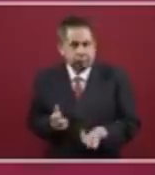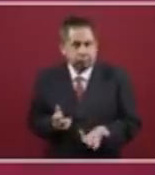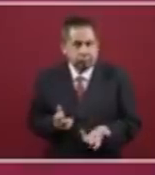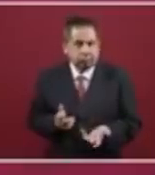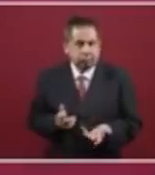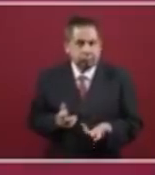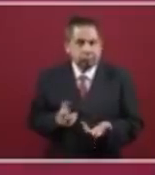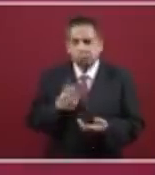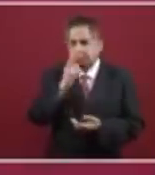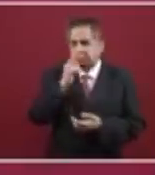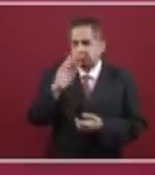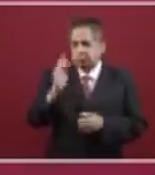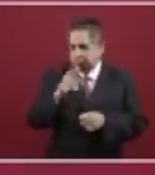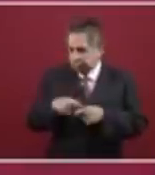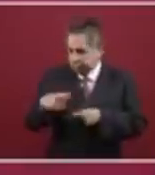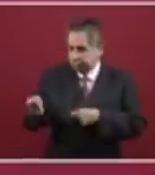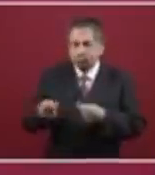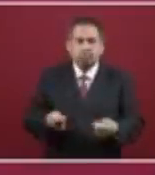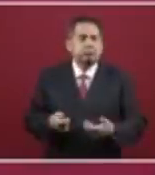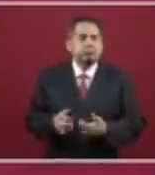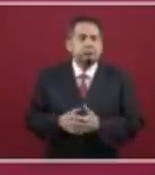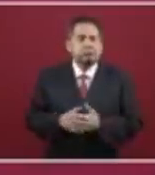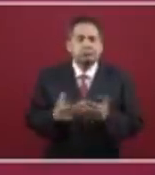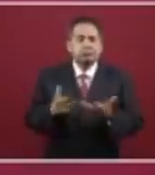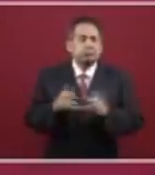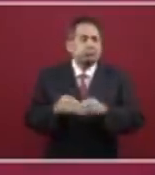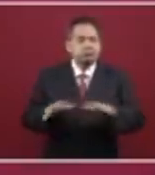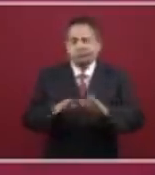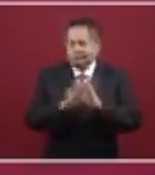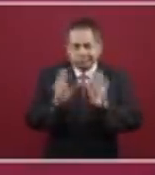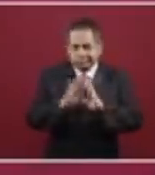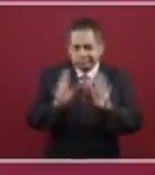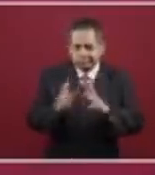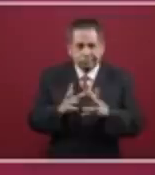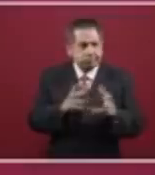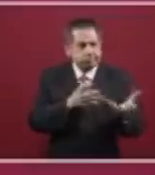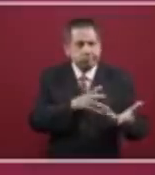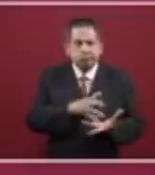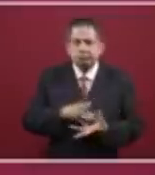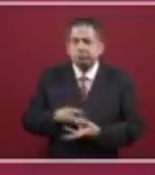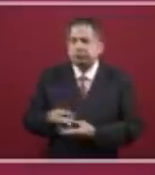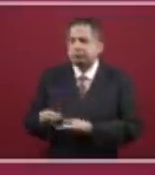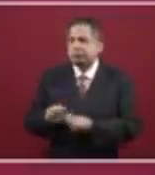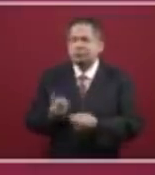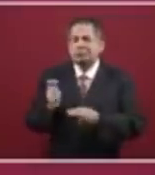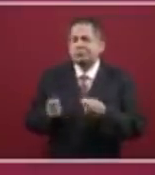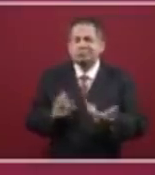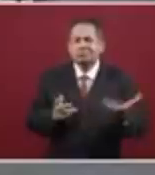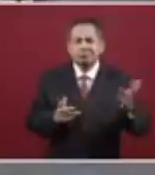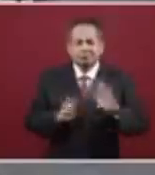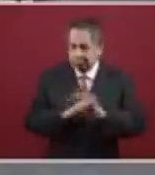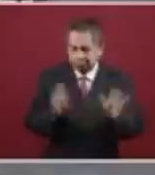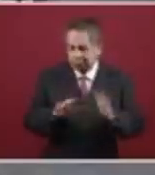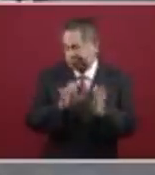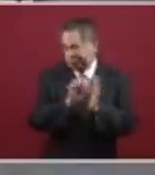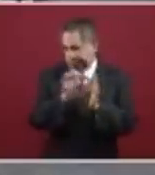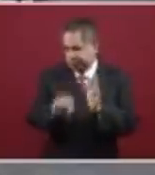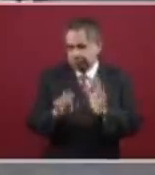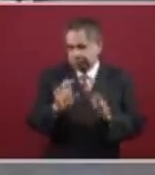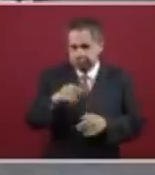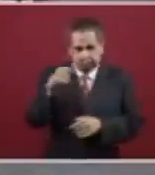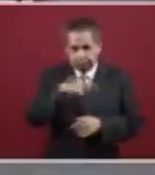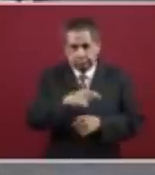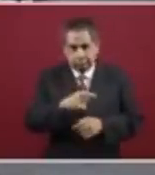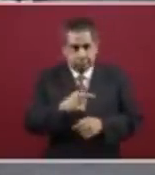A la Policía Federal. Entonces, lo que queremos es que, por ejemplo, en ese caso,